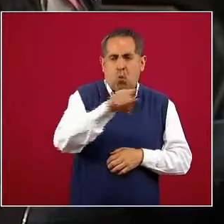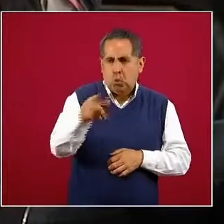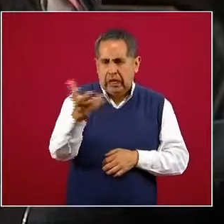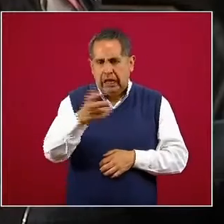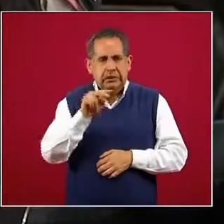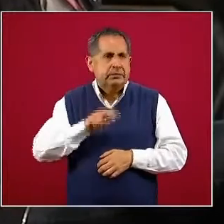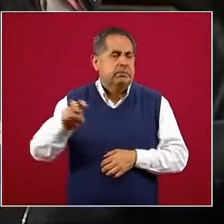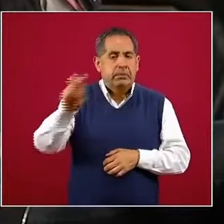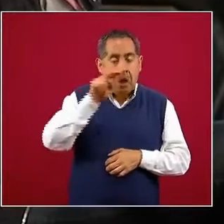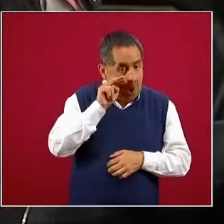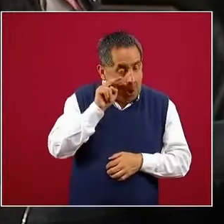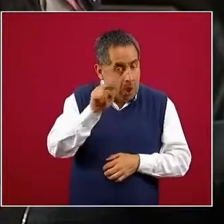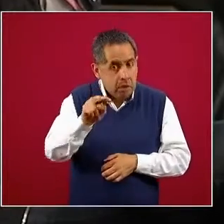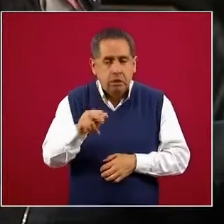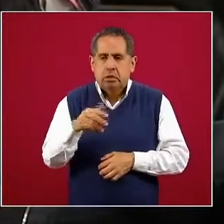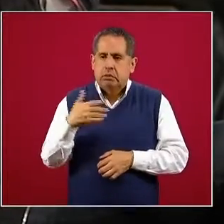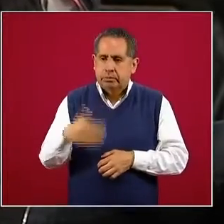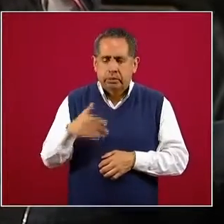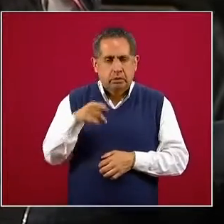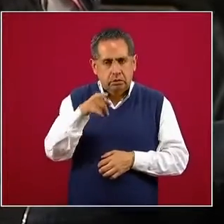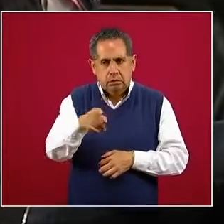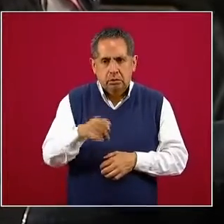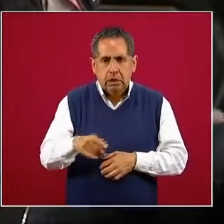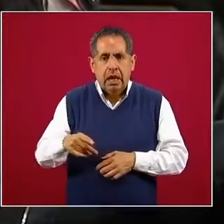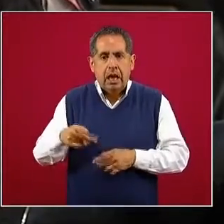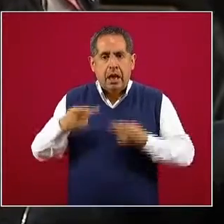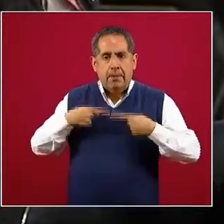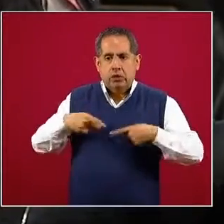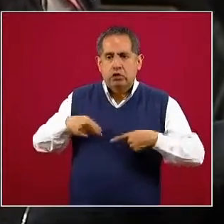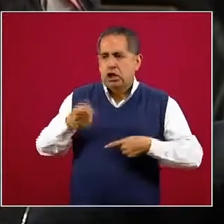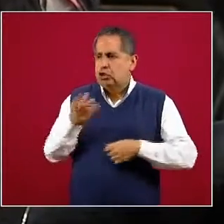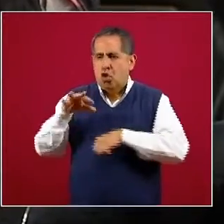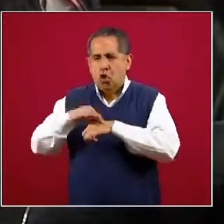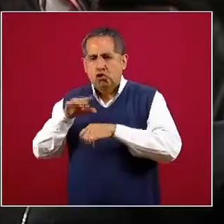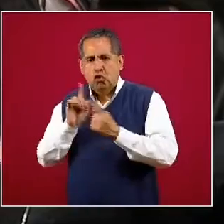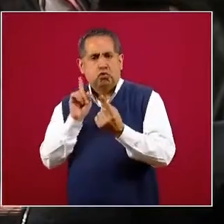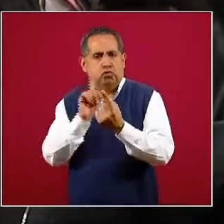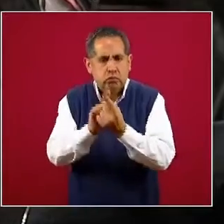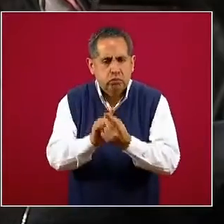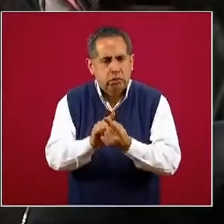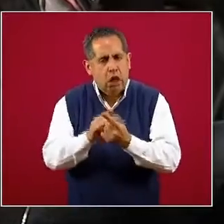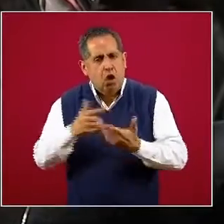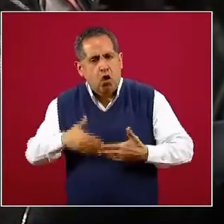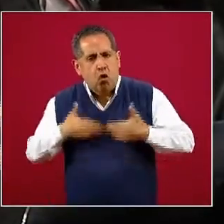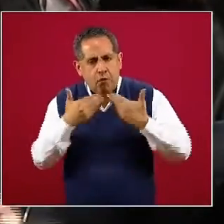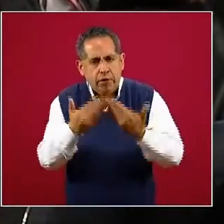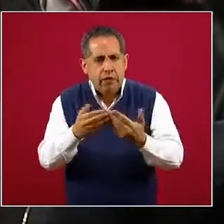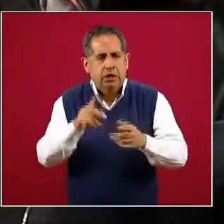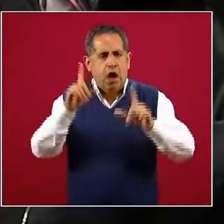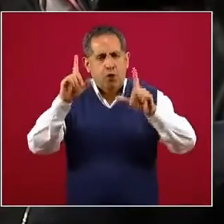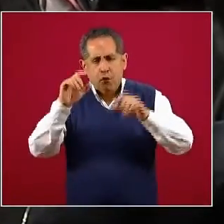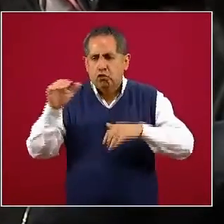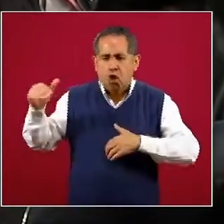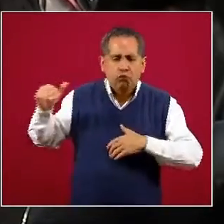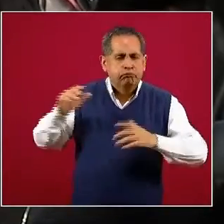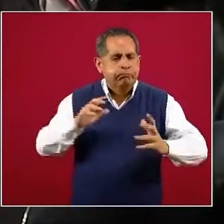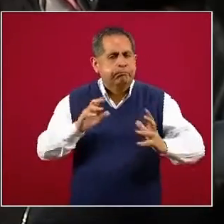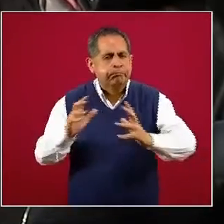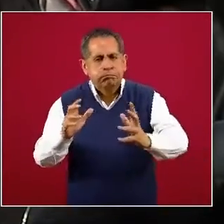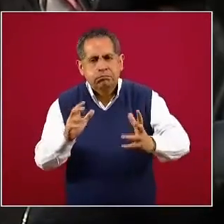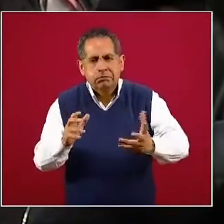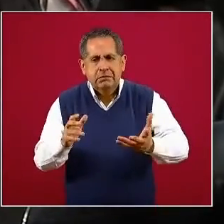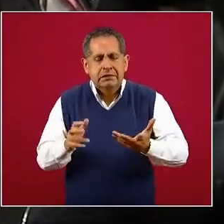núcleos en la perspectiva de crear comités de salud comunitarios en cada núcleo agrario y que